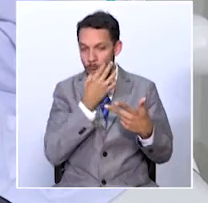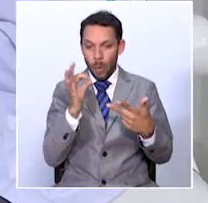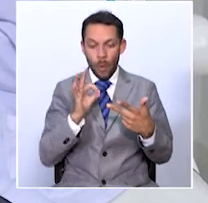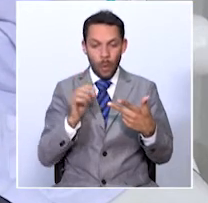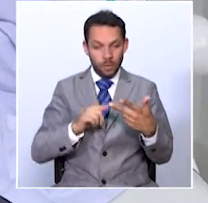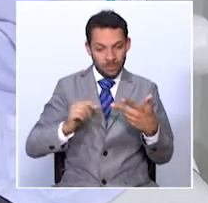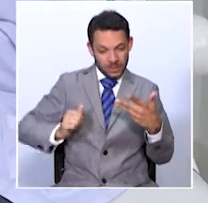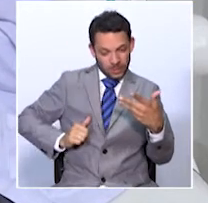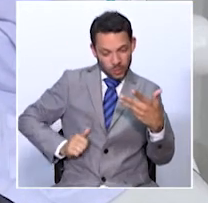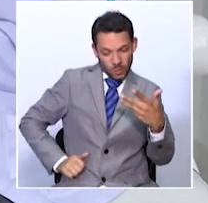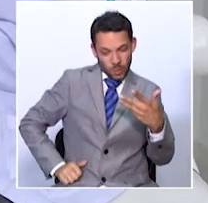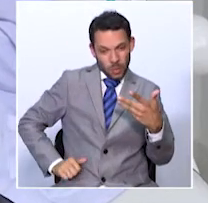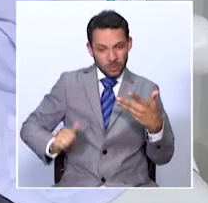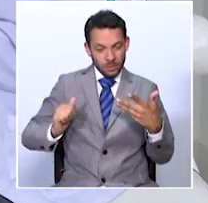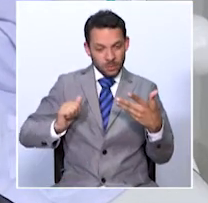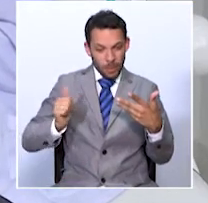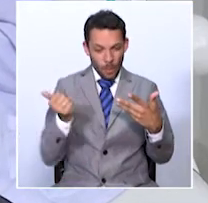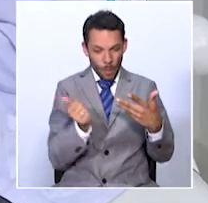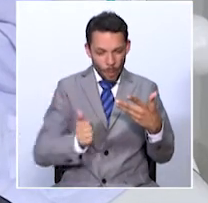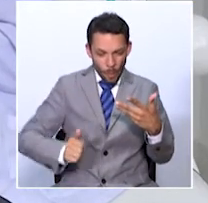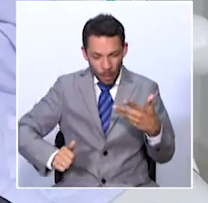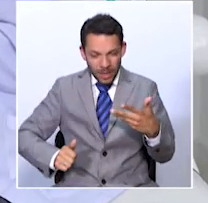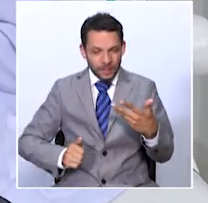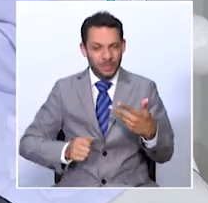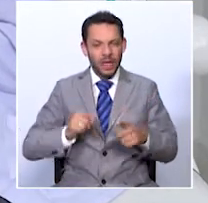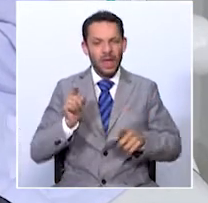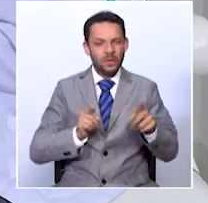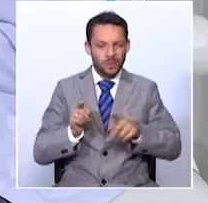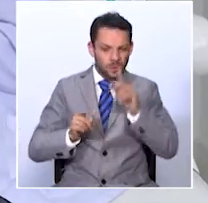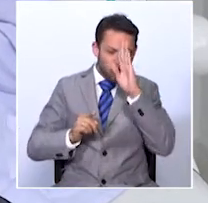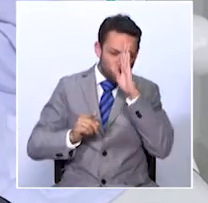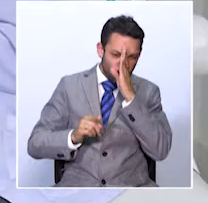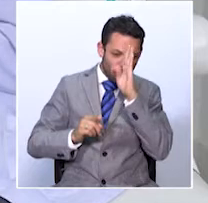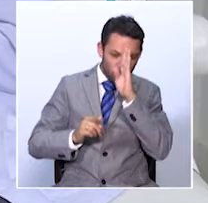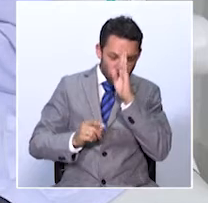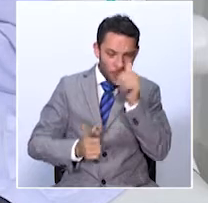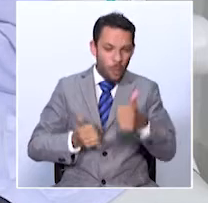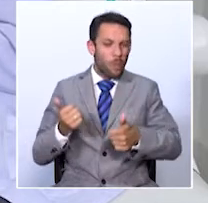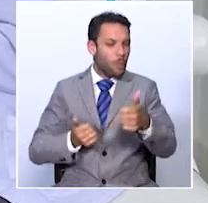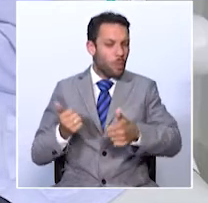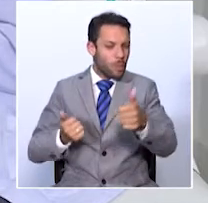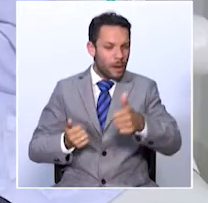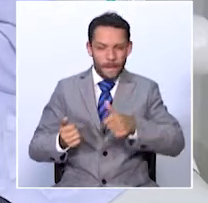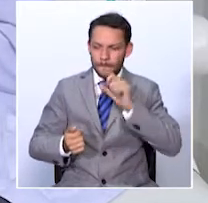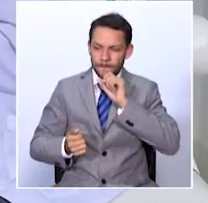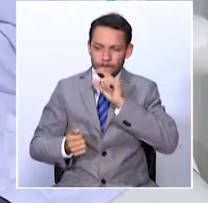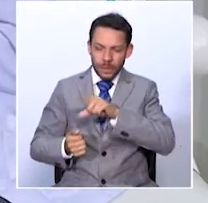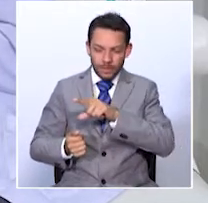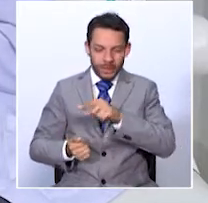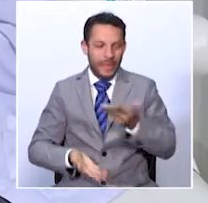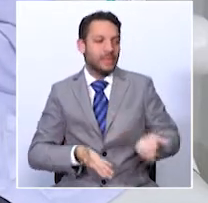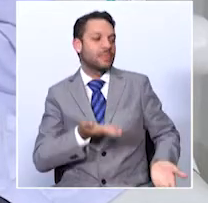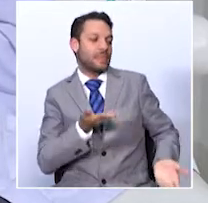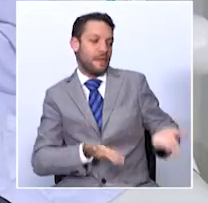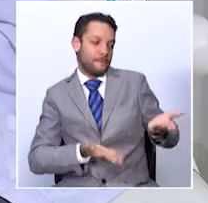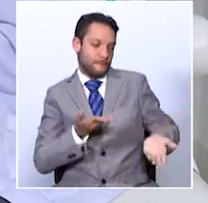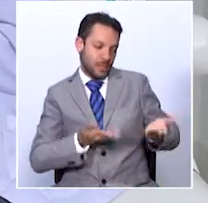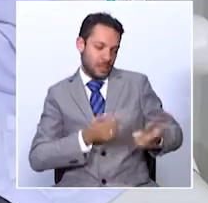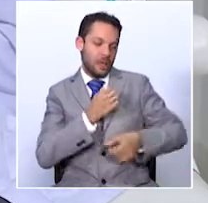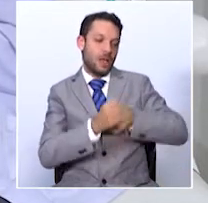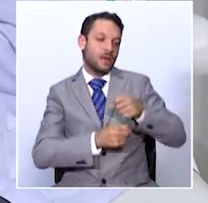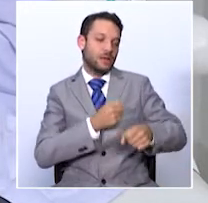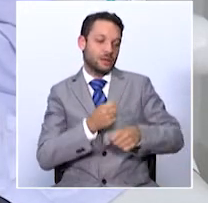más inquietudes tiene con respecto a la cirugía plástica? Sí, también depende de la edad, ¿cierto? Hablemos